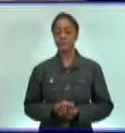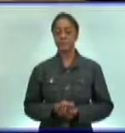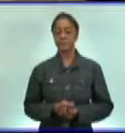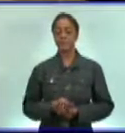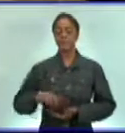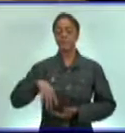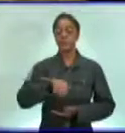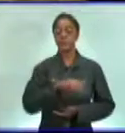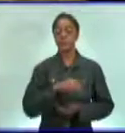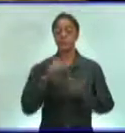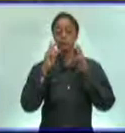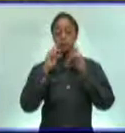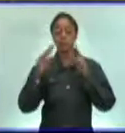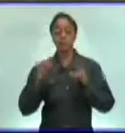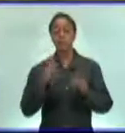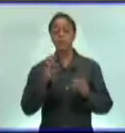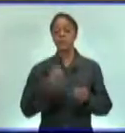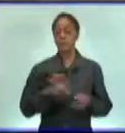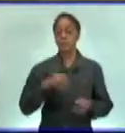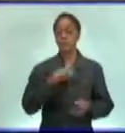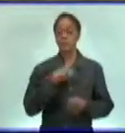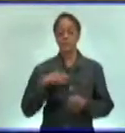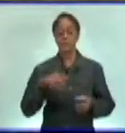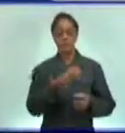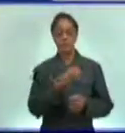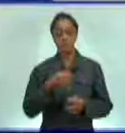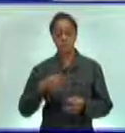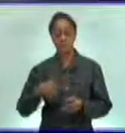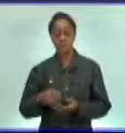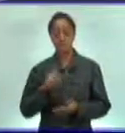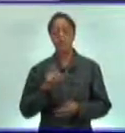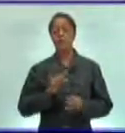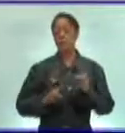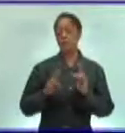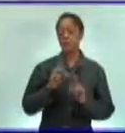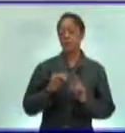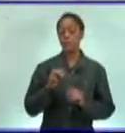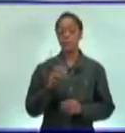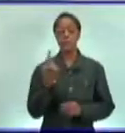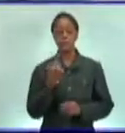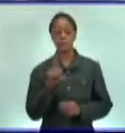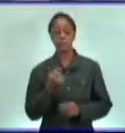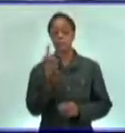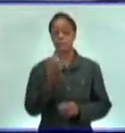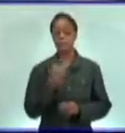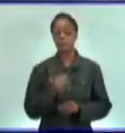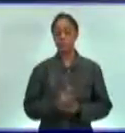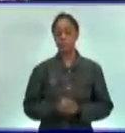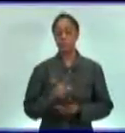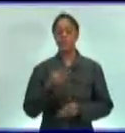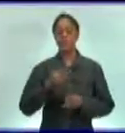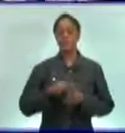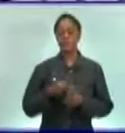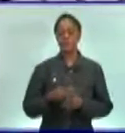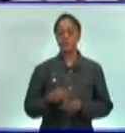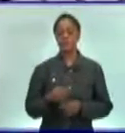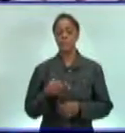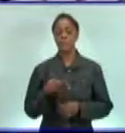Todos los seres vivos están compuestos por células. Algunos solo tienen una y le llamamos